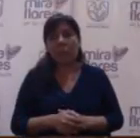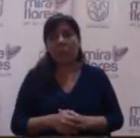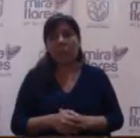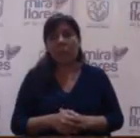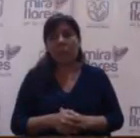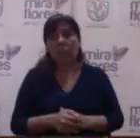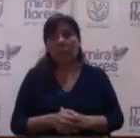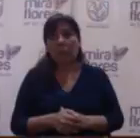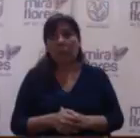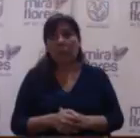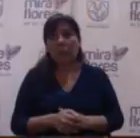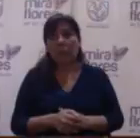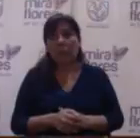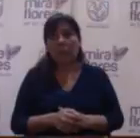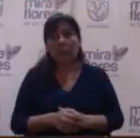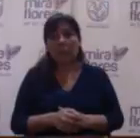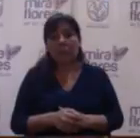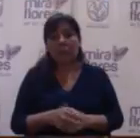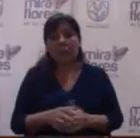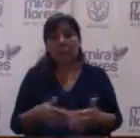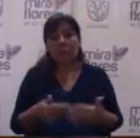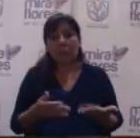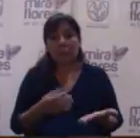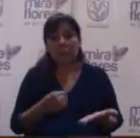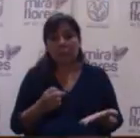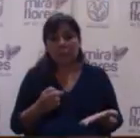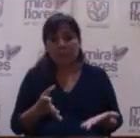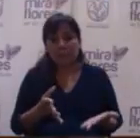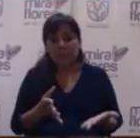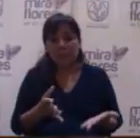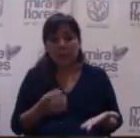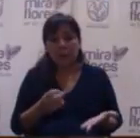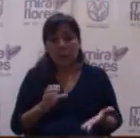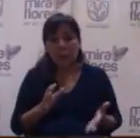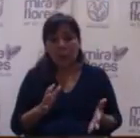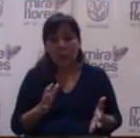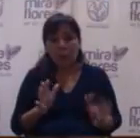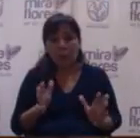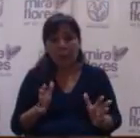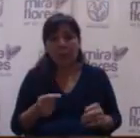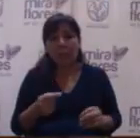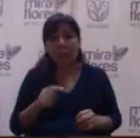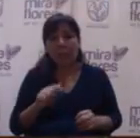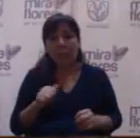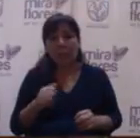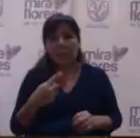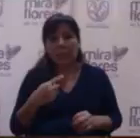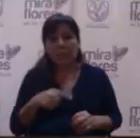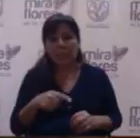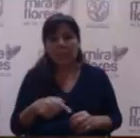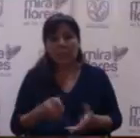por lo menos aparentar que están presentes.